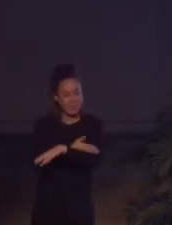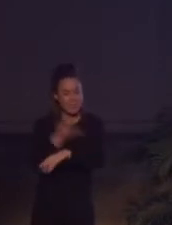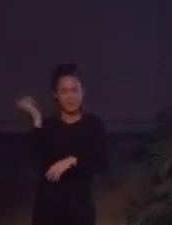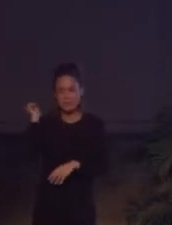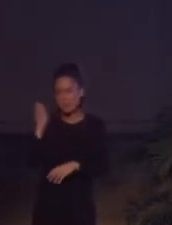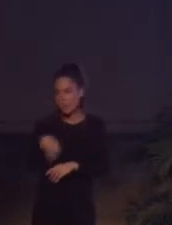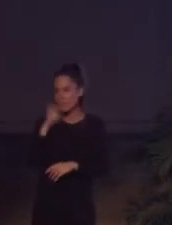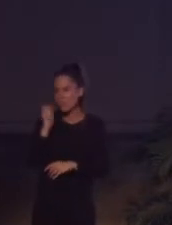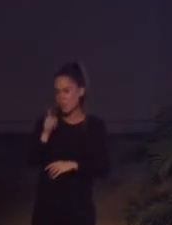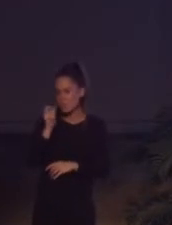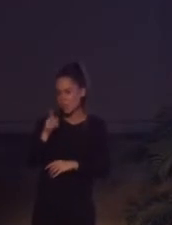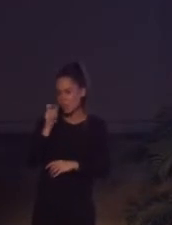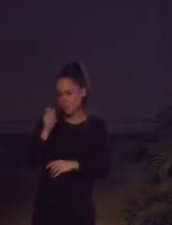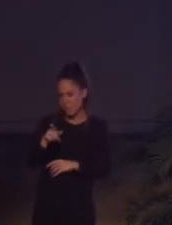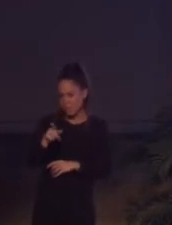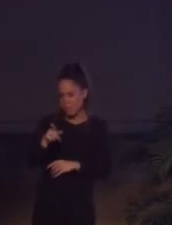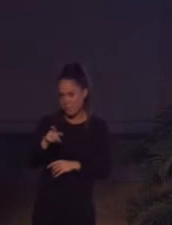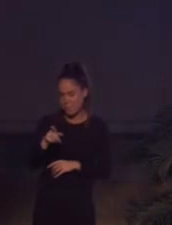Muchas veces